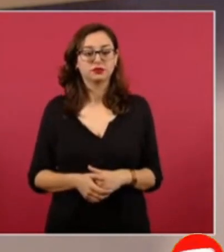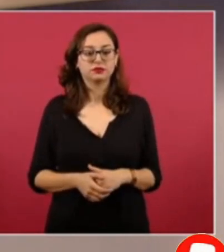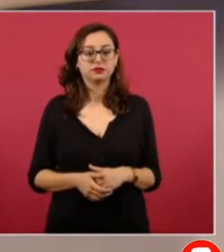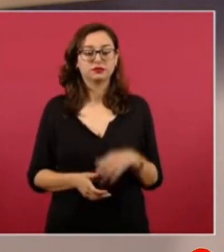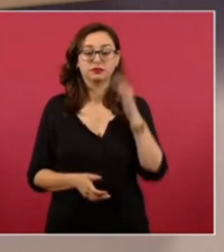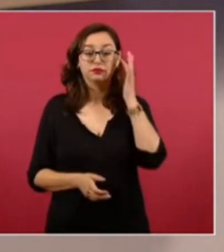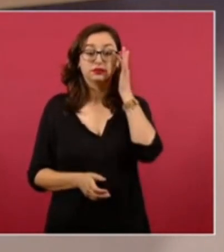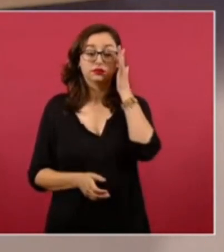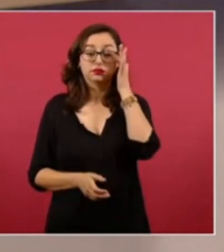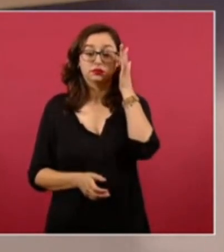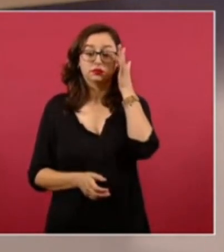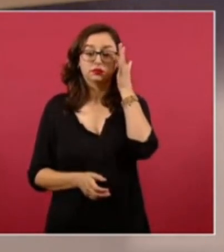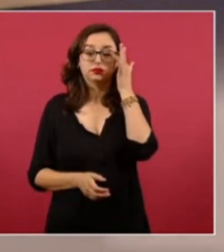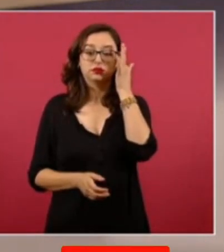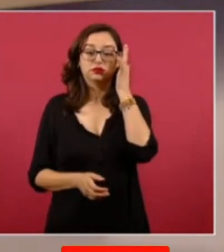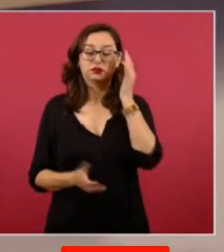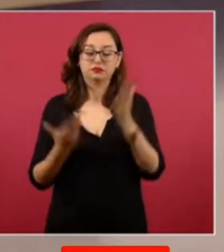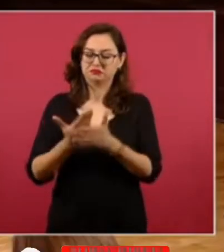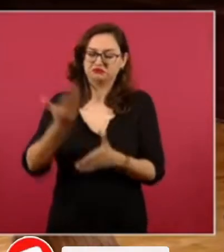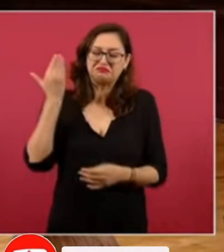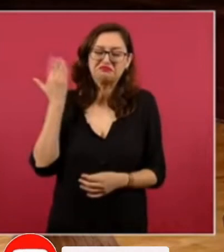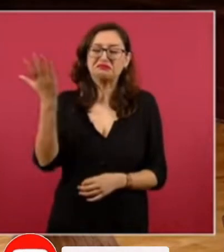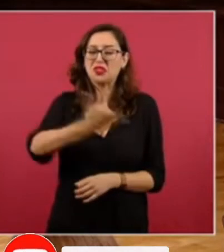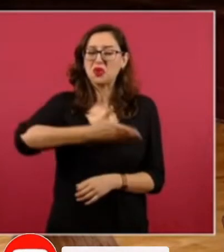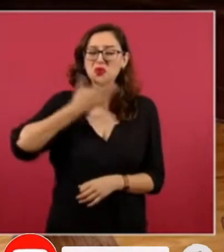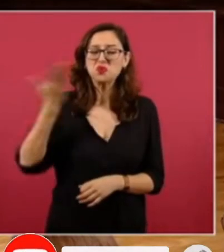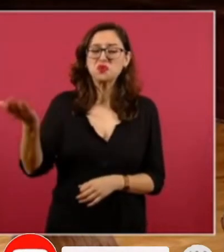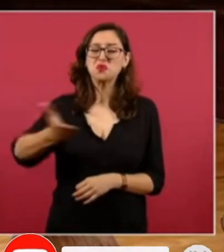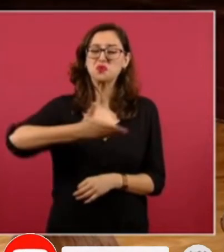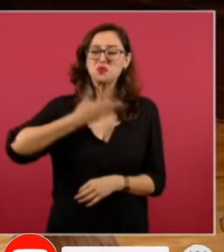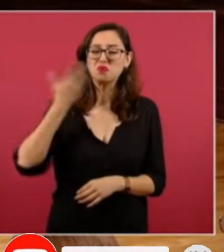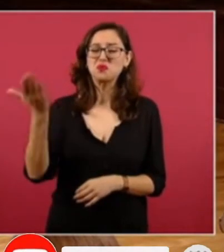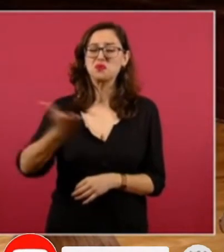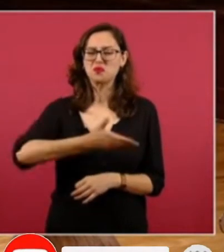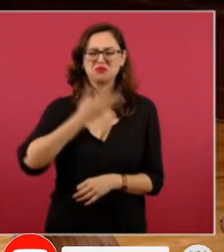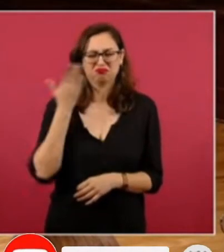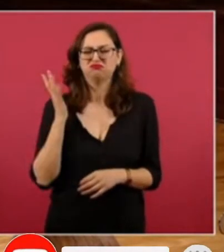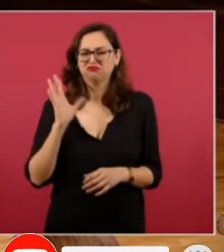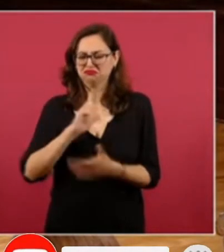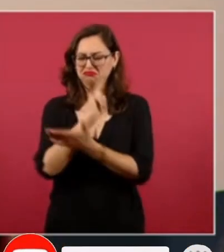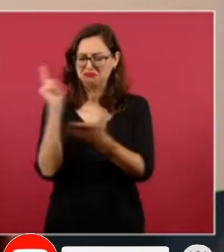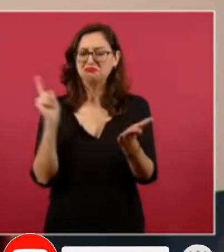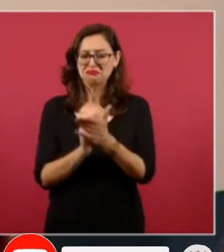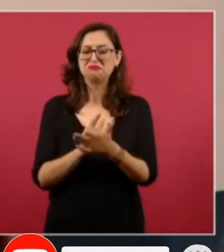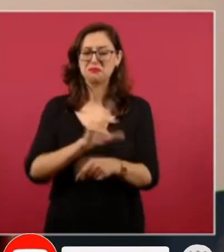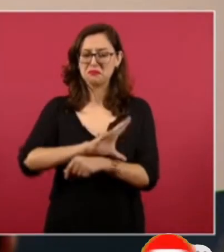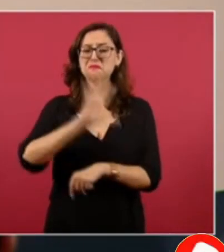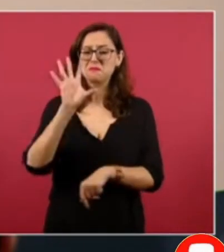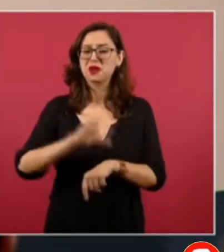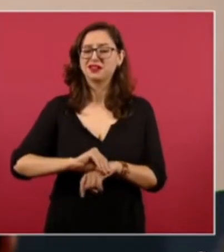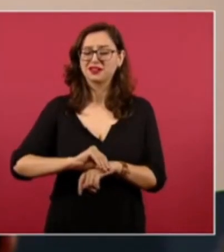era legal, se hacían estas cosas. Hace poco comenté